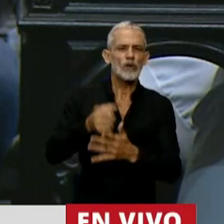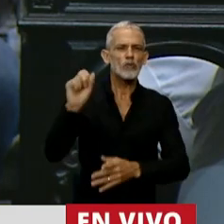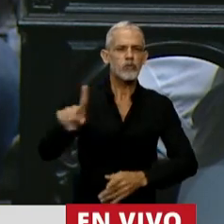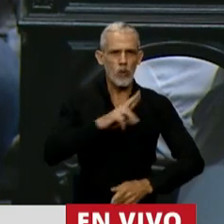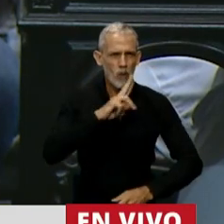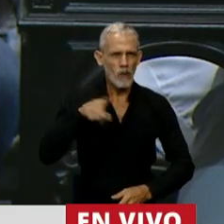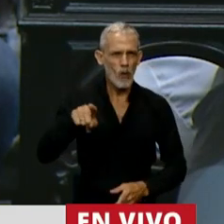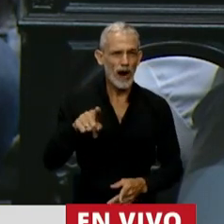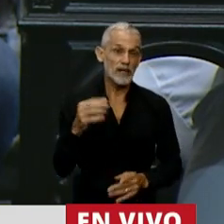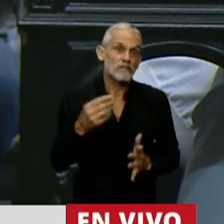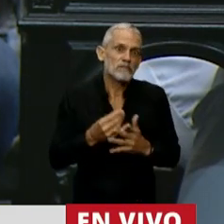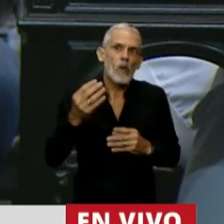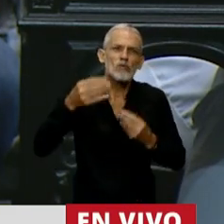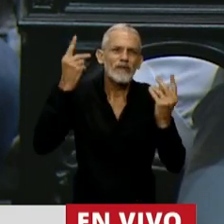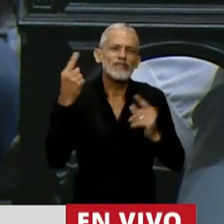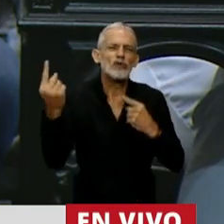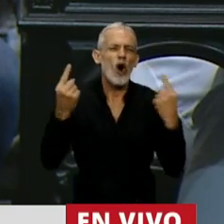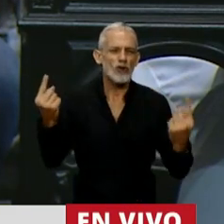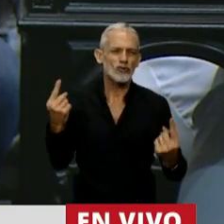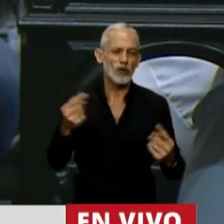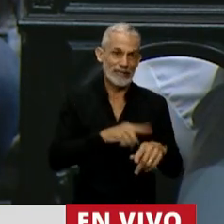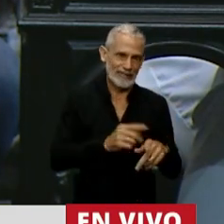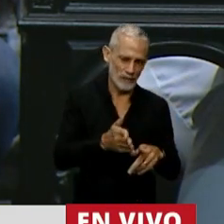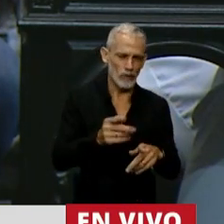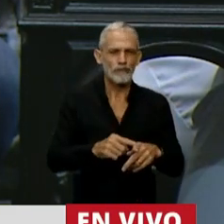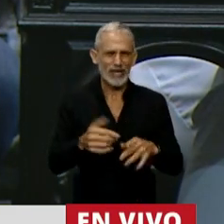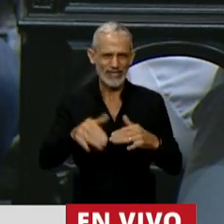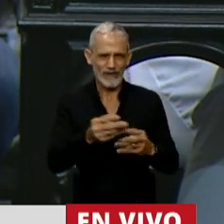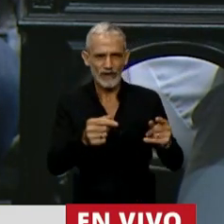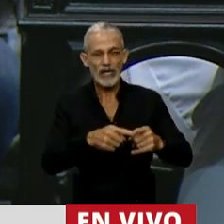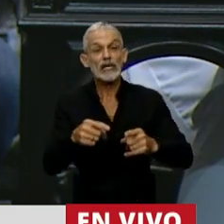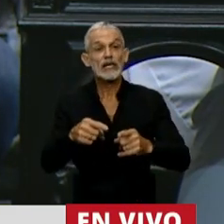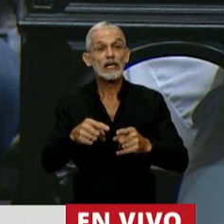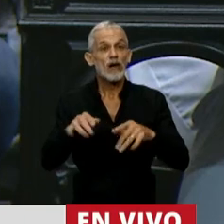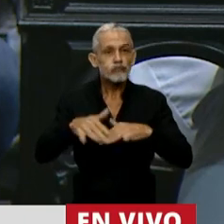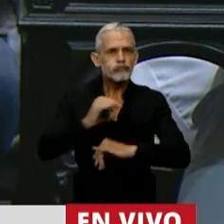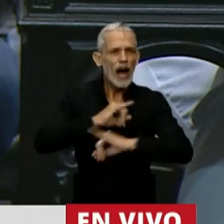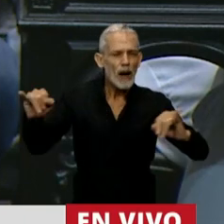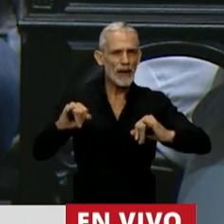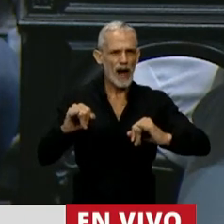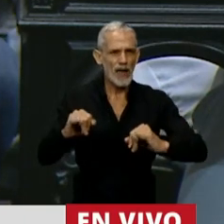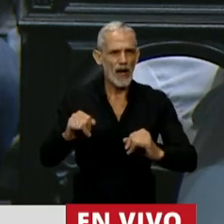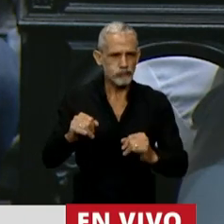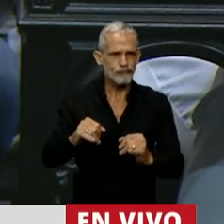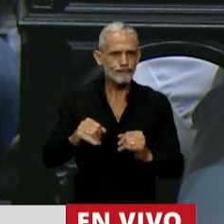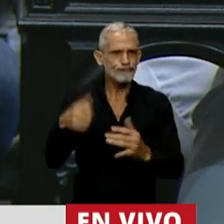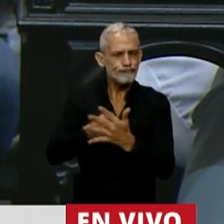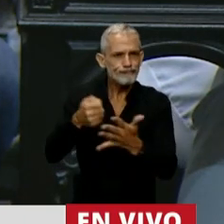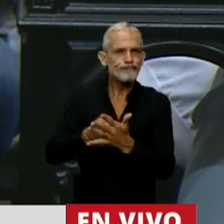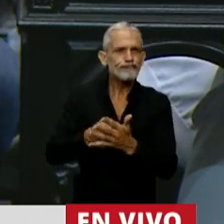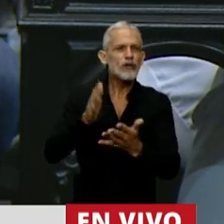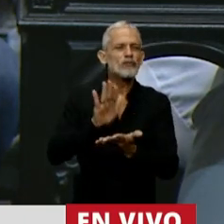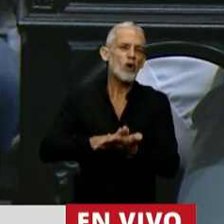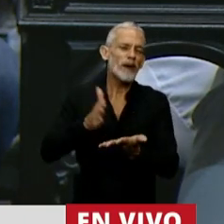durante mucho tiempo en soledad. Diputado Esteves. La campaña... Ya termino, presidente. La campaña nacional por el derecho al